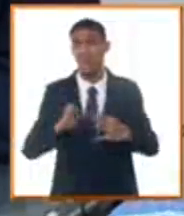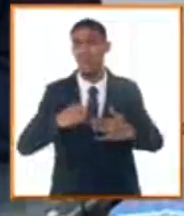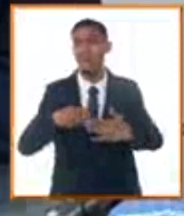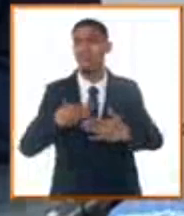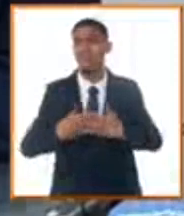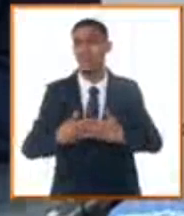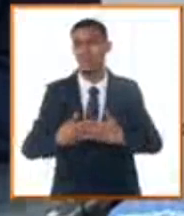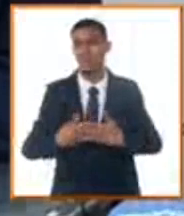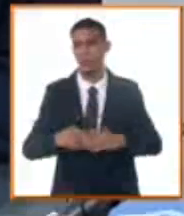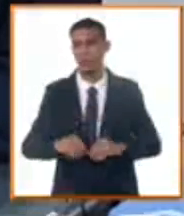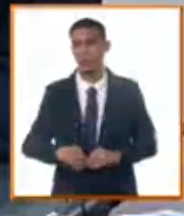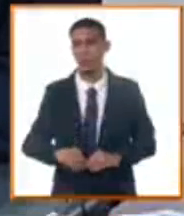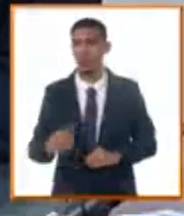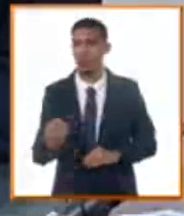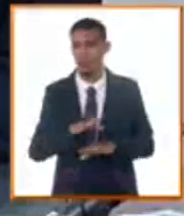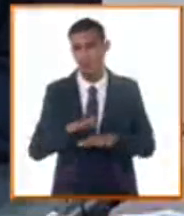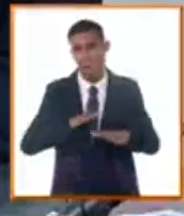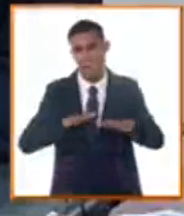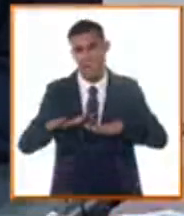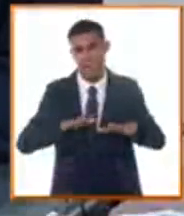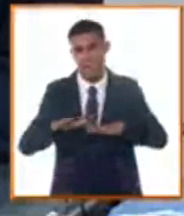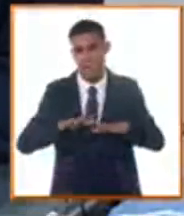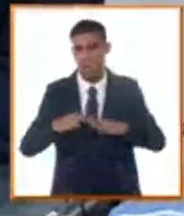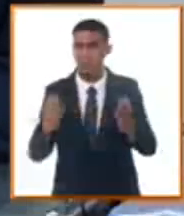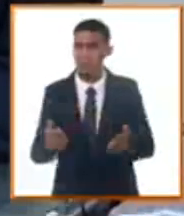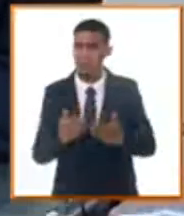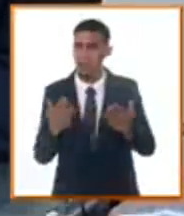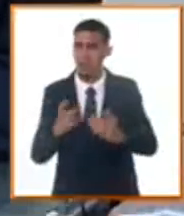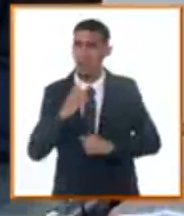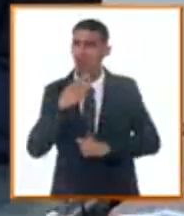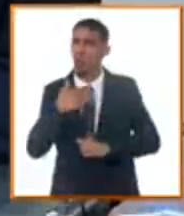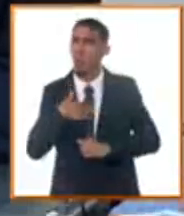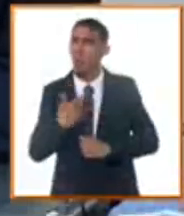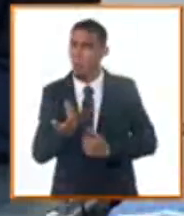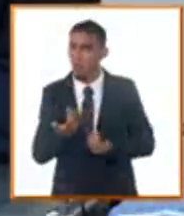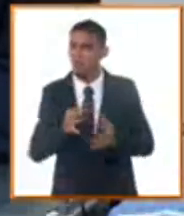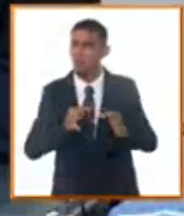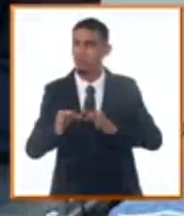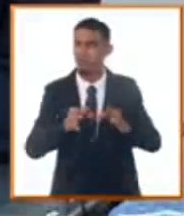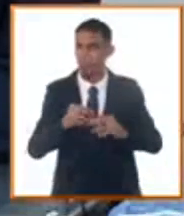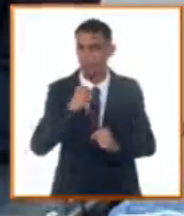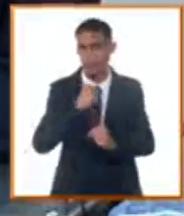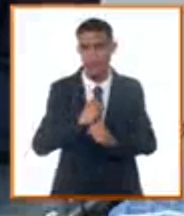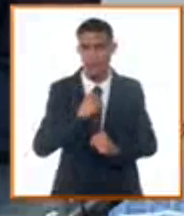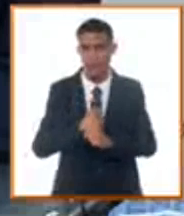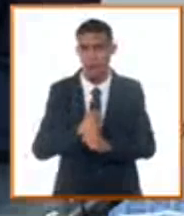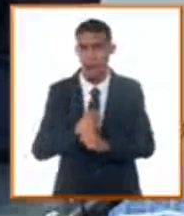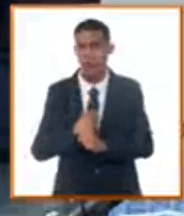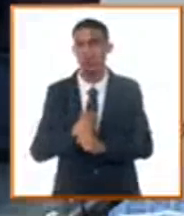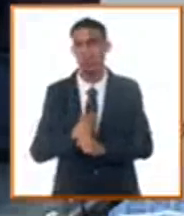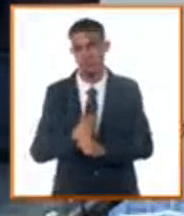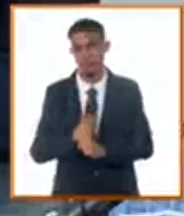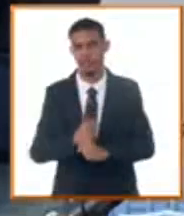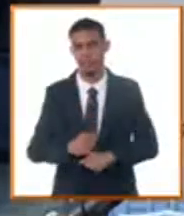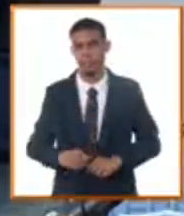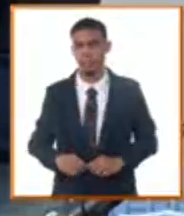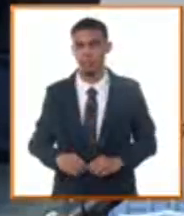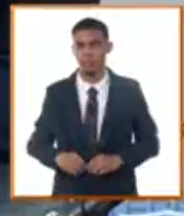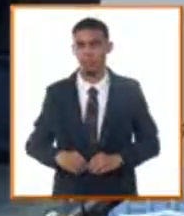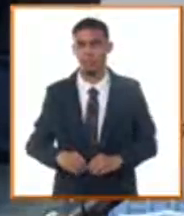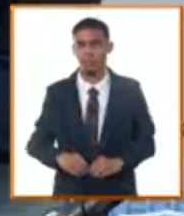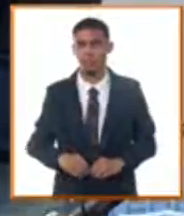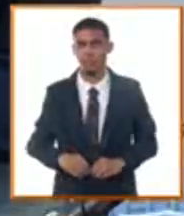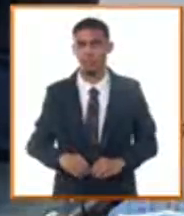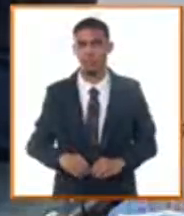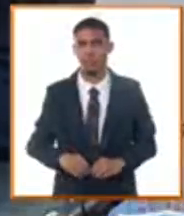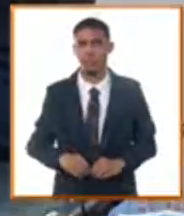venimos preparando, desarrollando las opciones y las posibilidades de nuestras pasarelas. Y lo que no es menos cierto